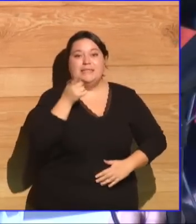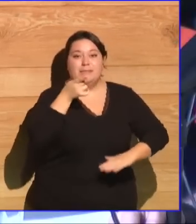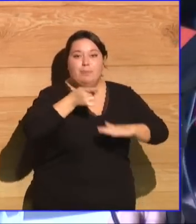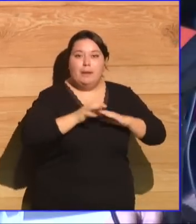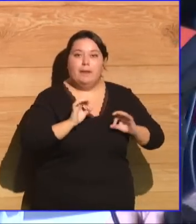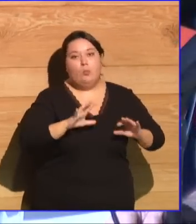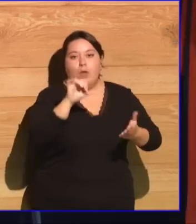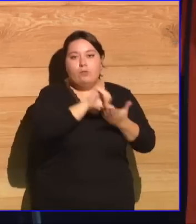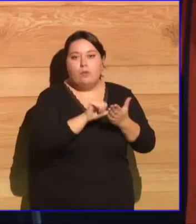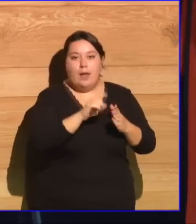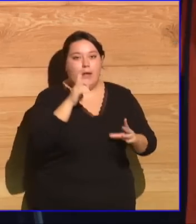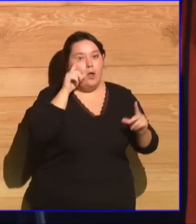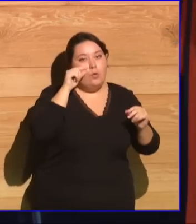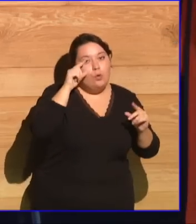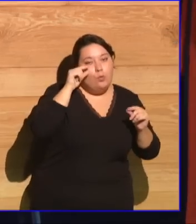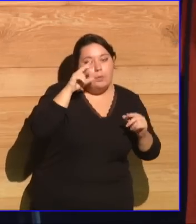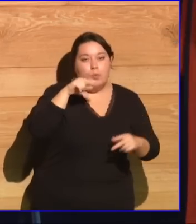que nunca duerme. En